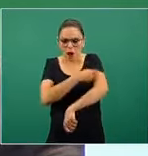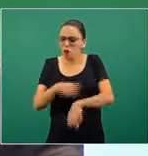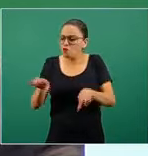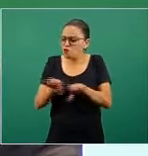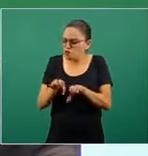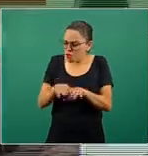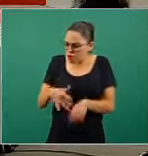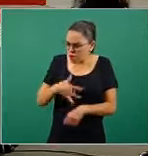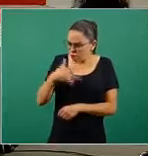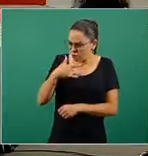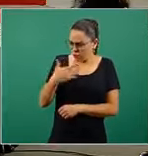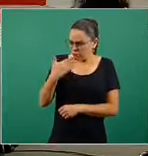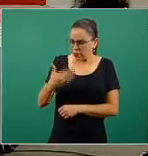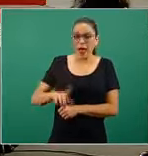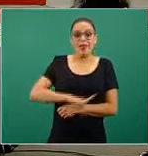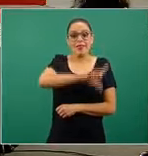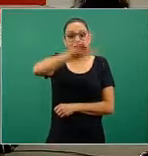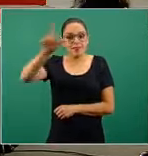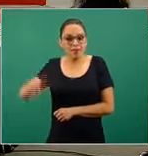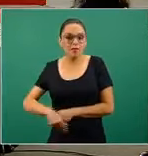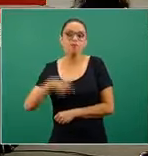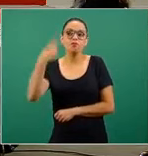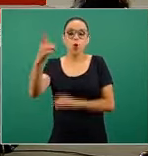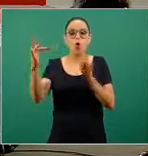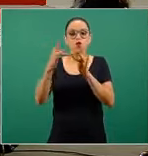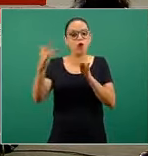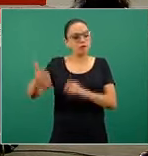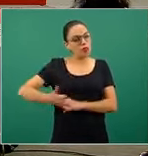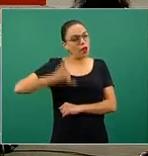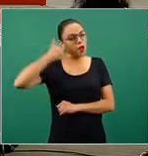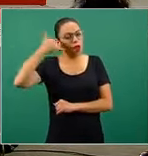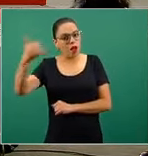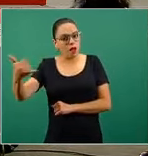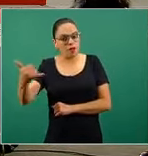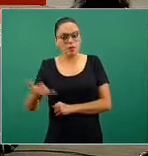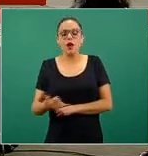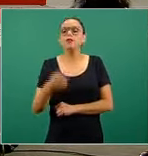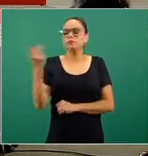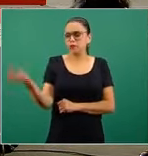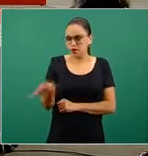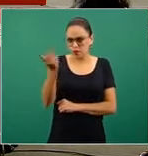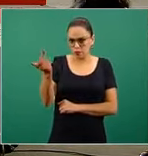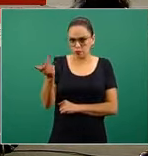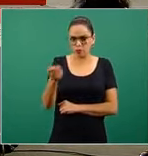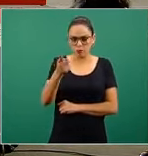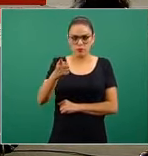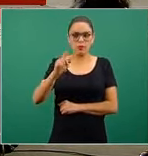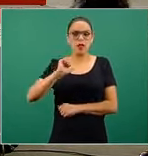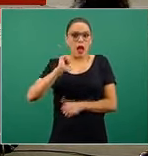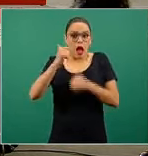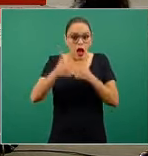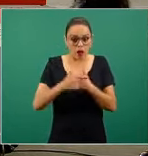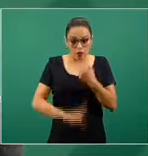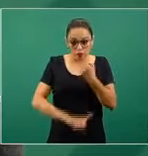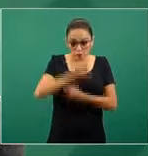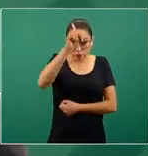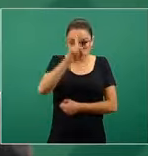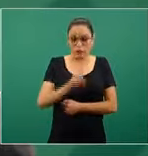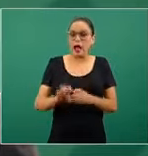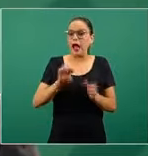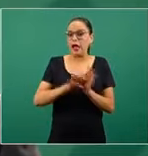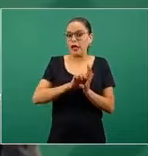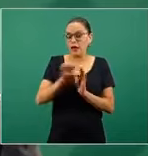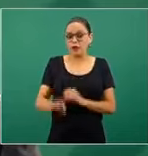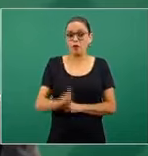posteriormente contactarle para saber si ha tenido o no algún evento como la propia infección por el virus SARS-CoV-2. Y con